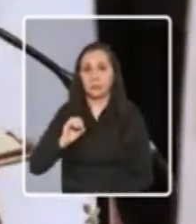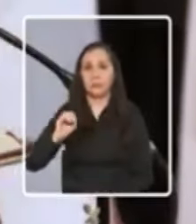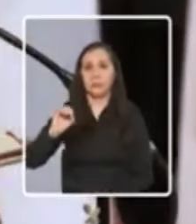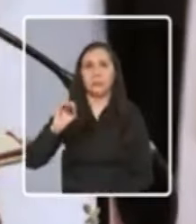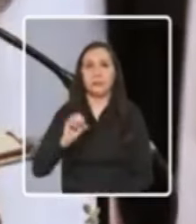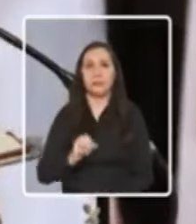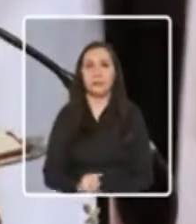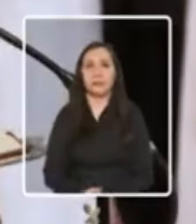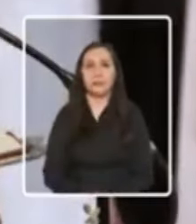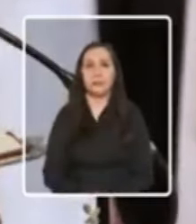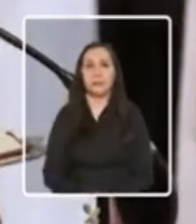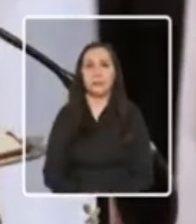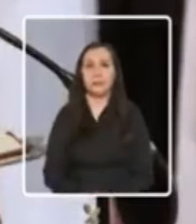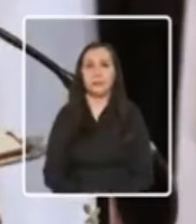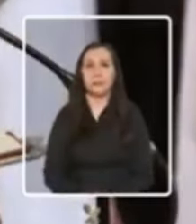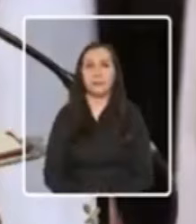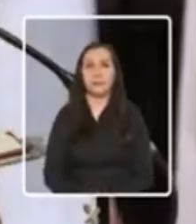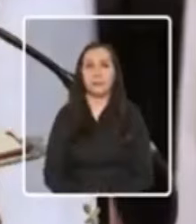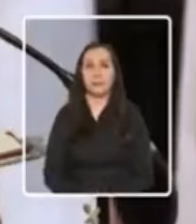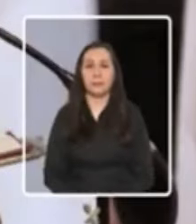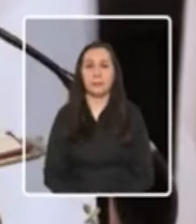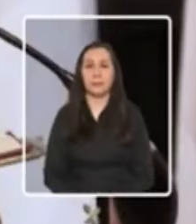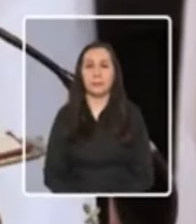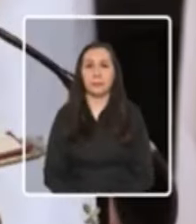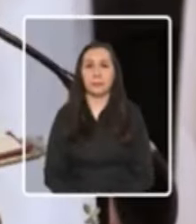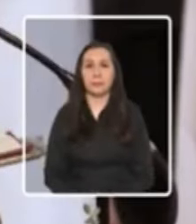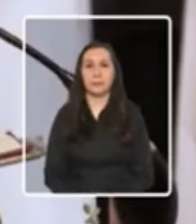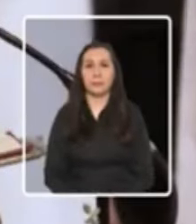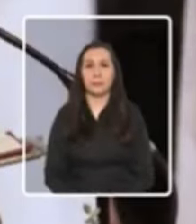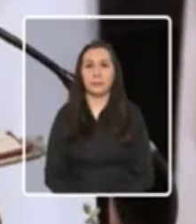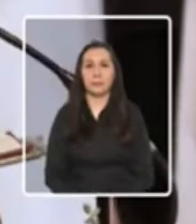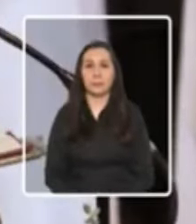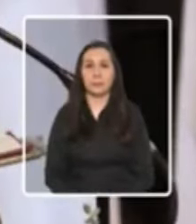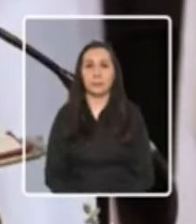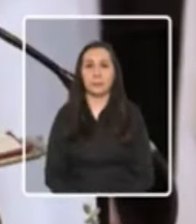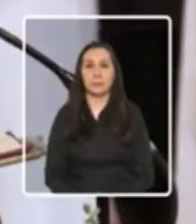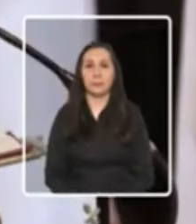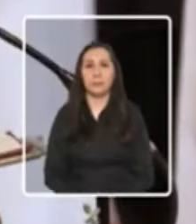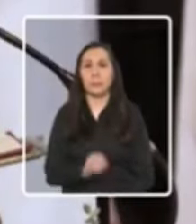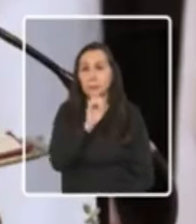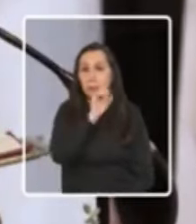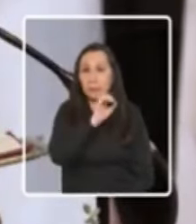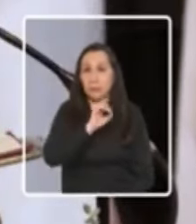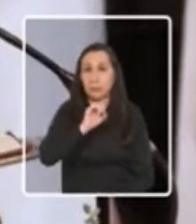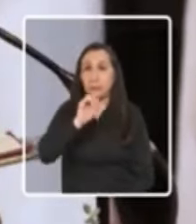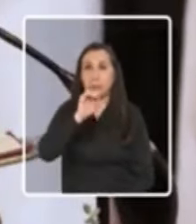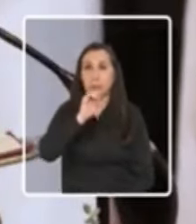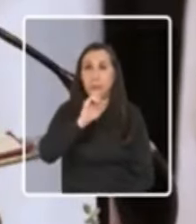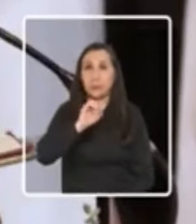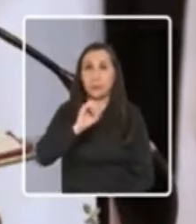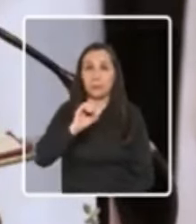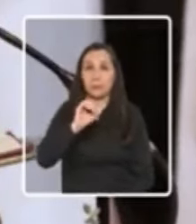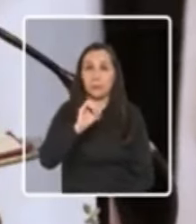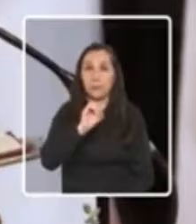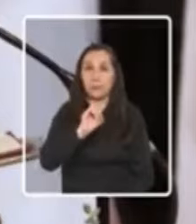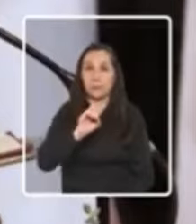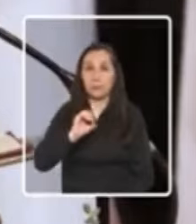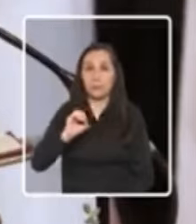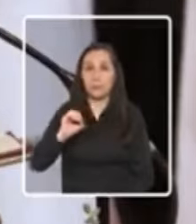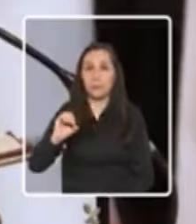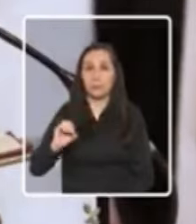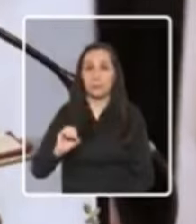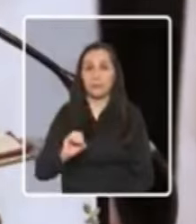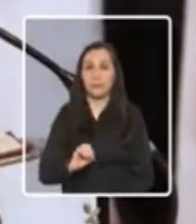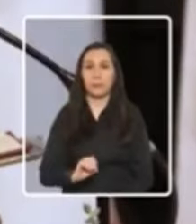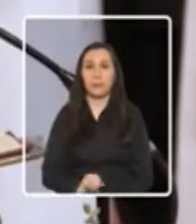fundamentales en primer lugar señaló que era necesario Don Sergio un gran acuerdo por la seguridad y por la corrupción